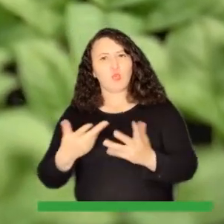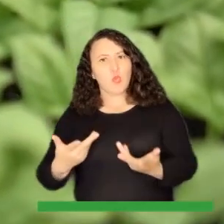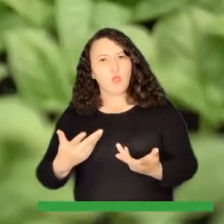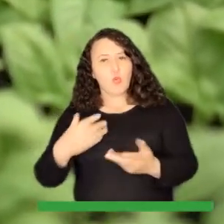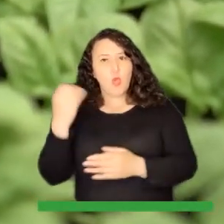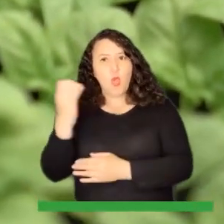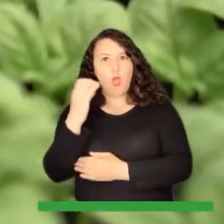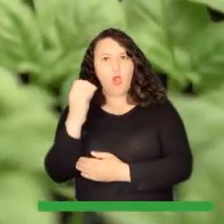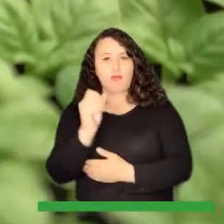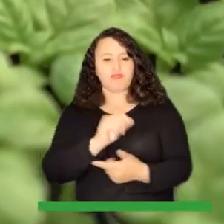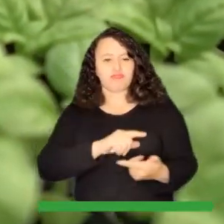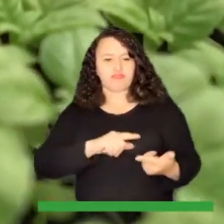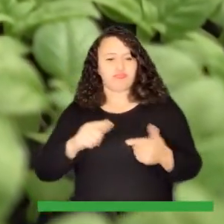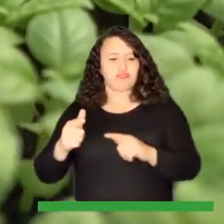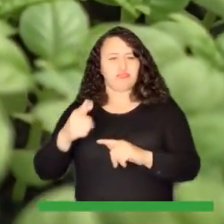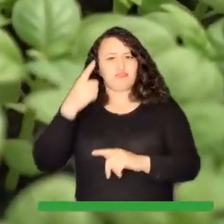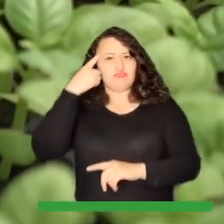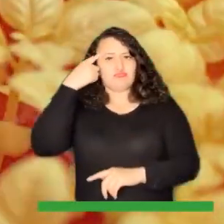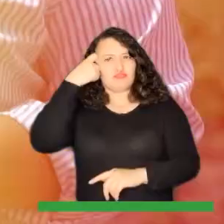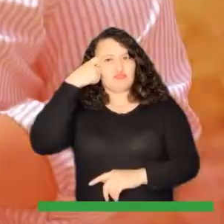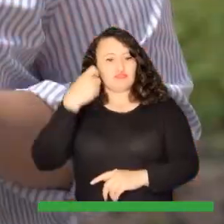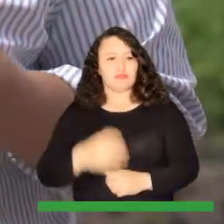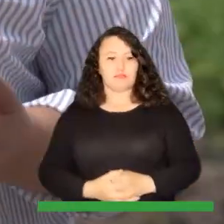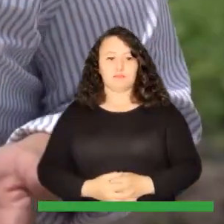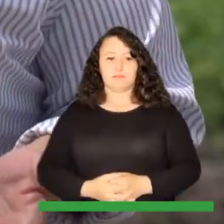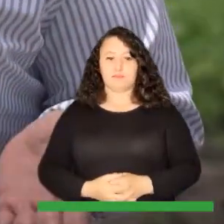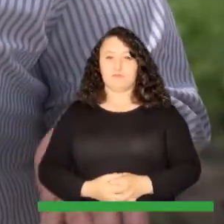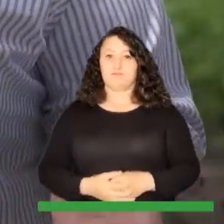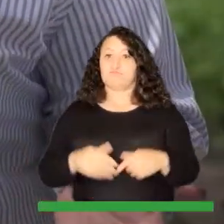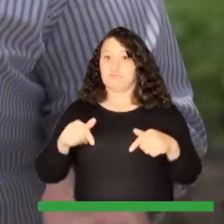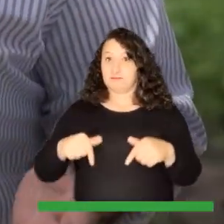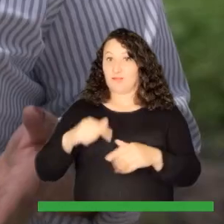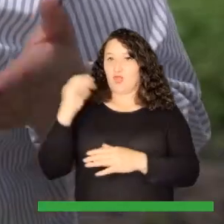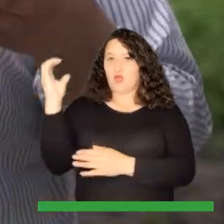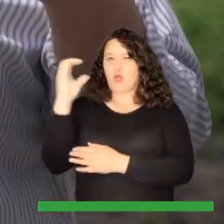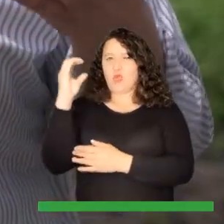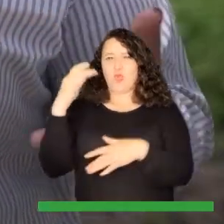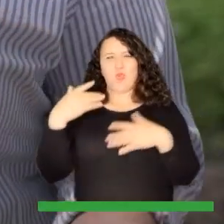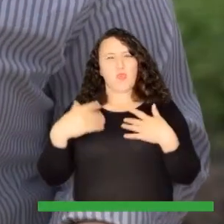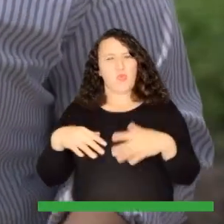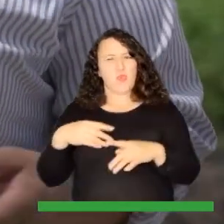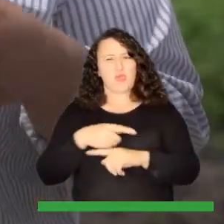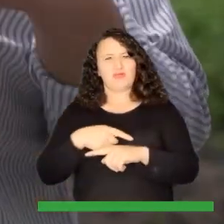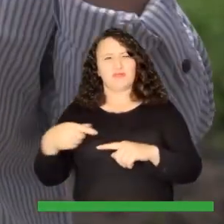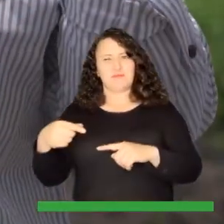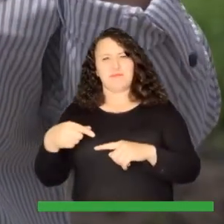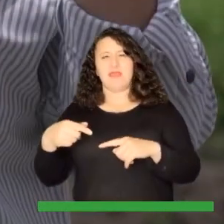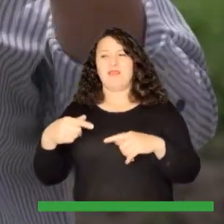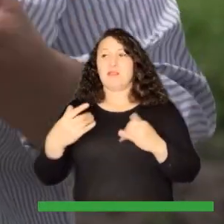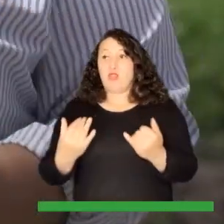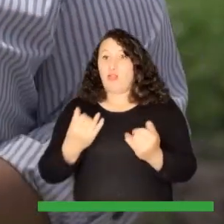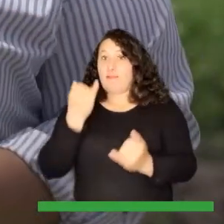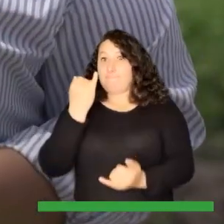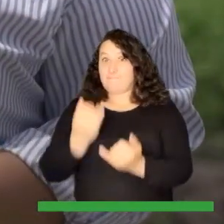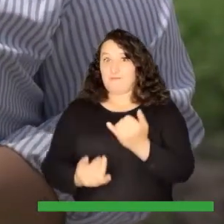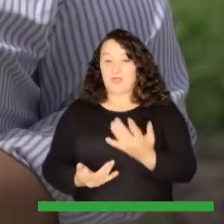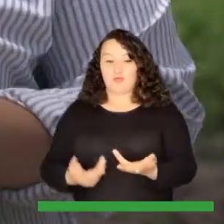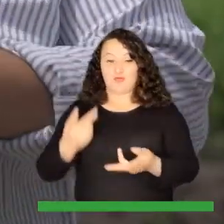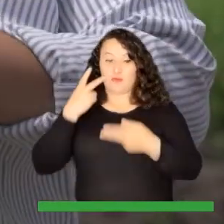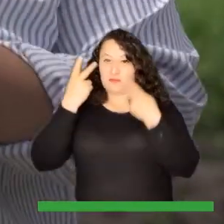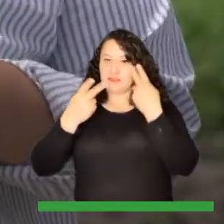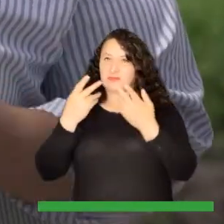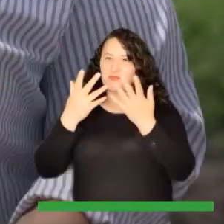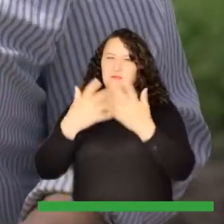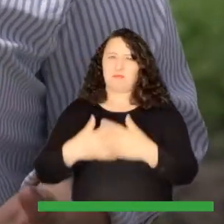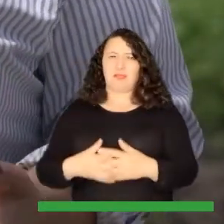para estos retos en temas de inocuidad. Estamos aquí en Colombia, hemos pasado una semana, estamos terminando hoy visitando esta